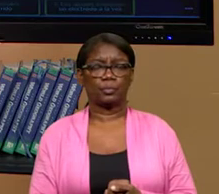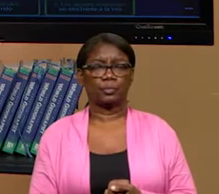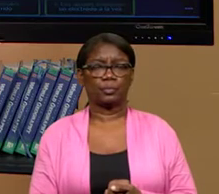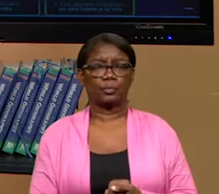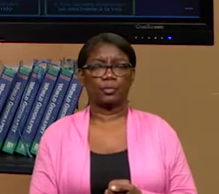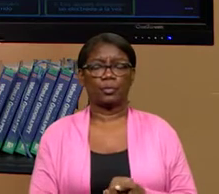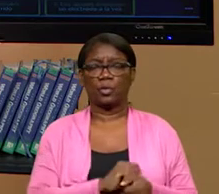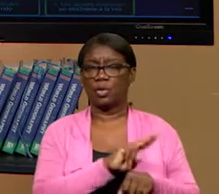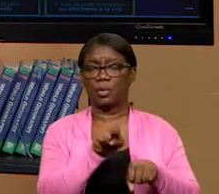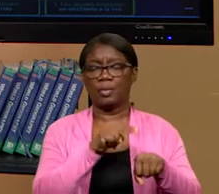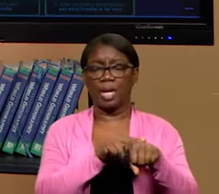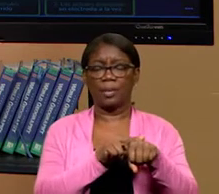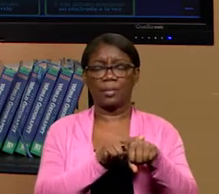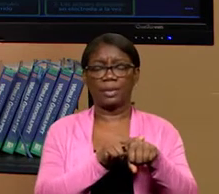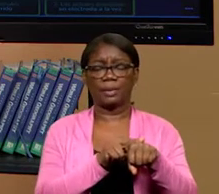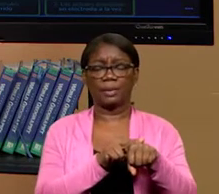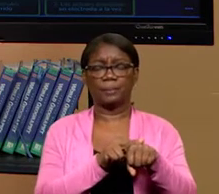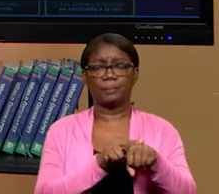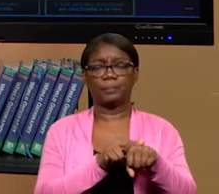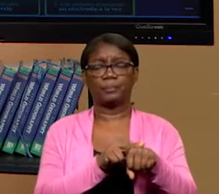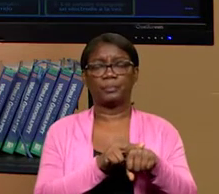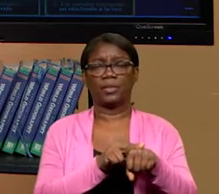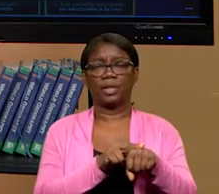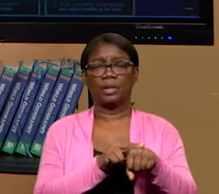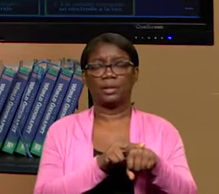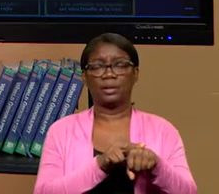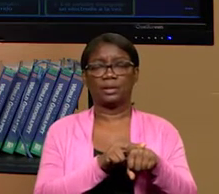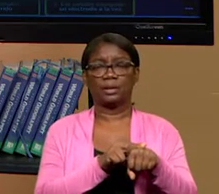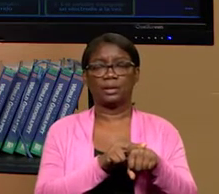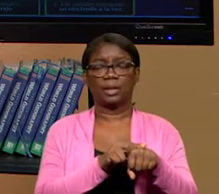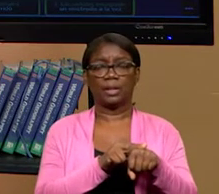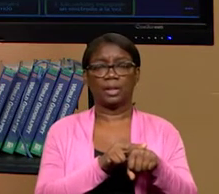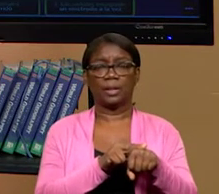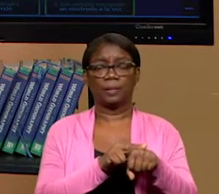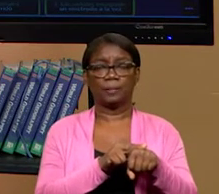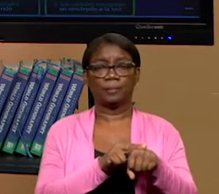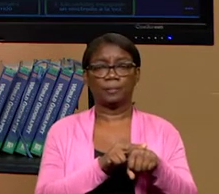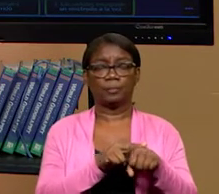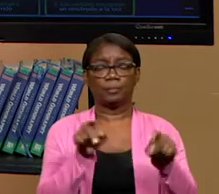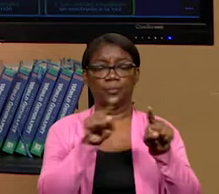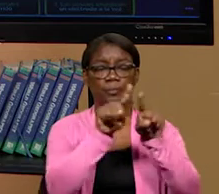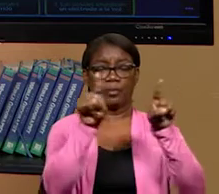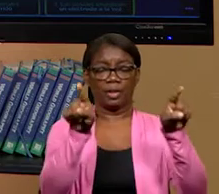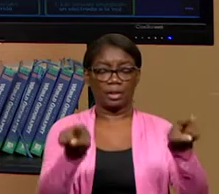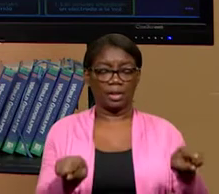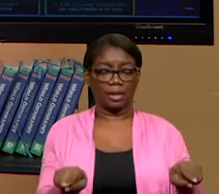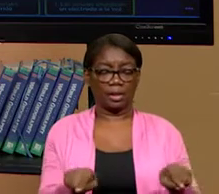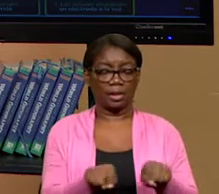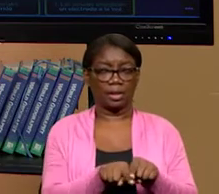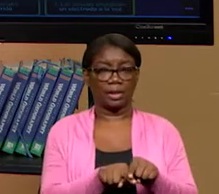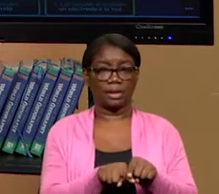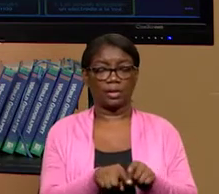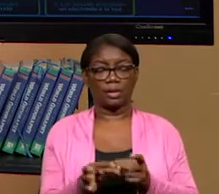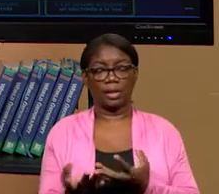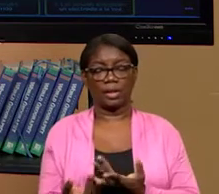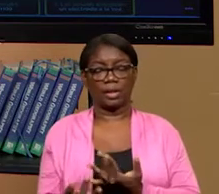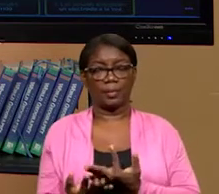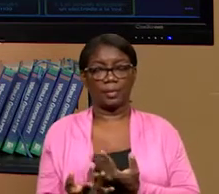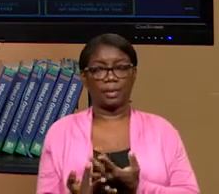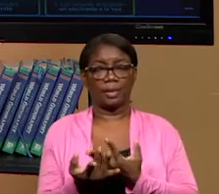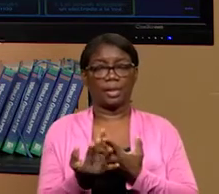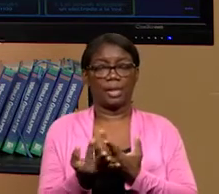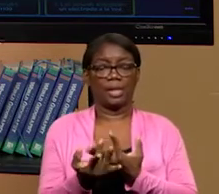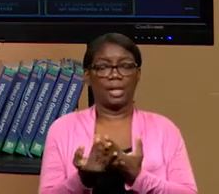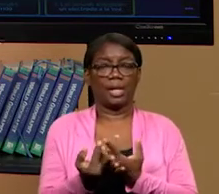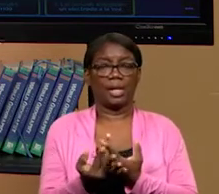Y normalmente para que se active esa energización tiene que esperar una